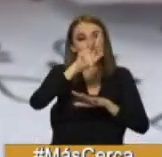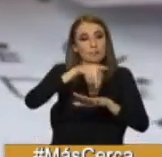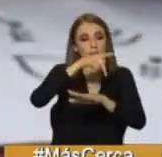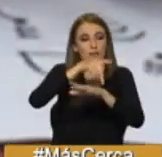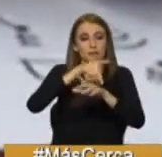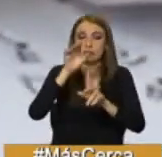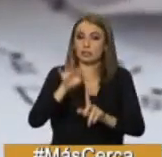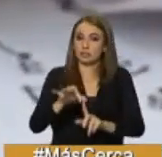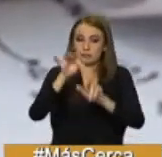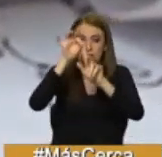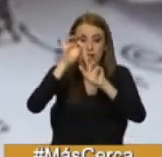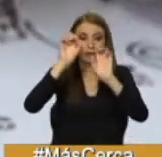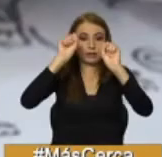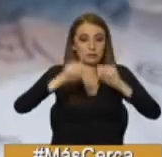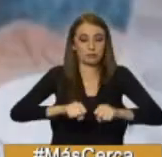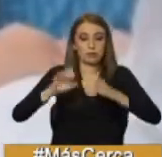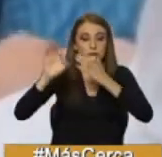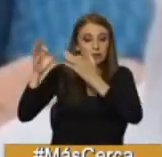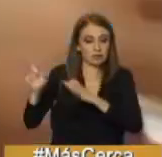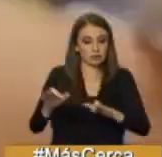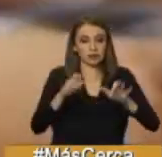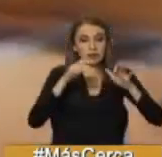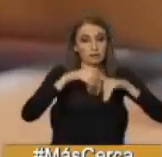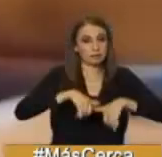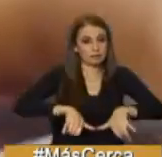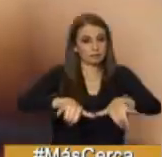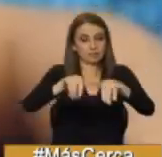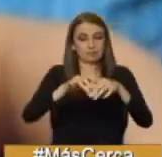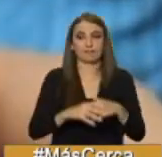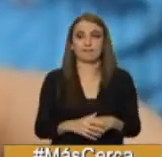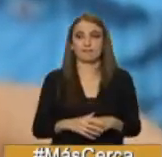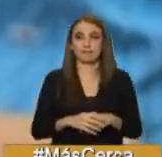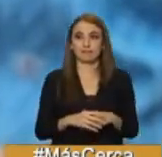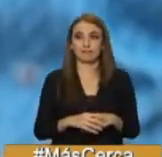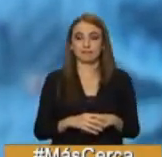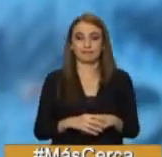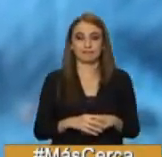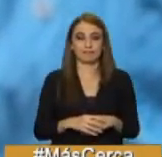y técnicas para realizar en casa. María Elena Vaca, Medios Públicos.